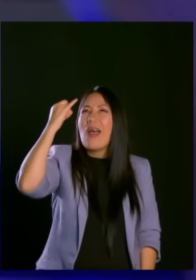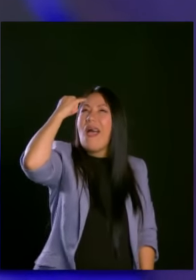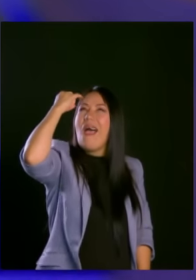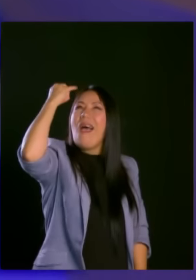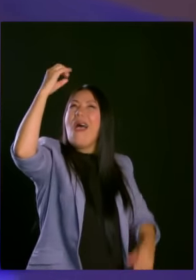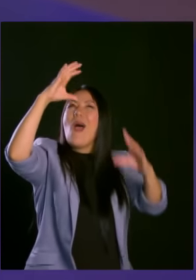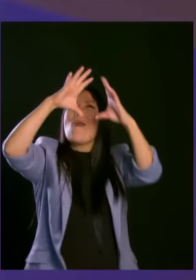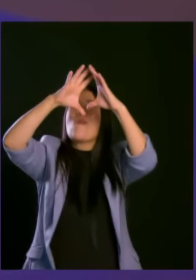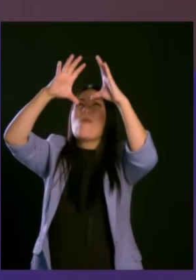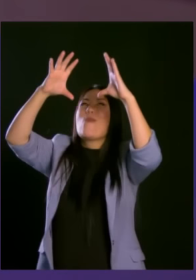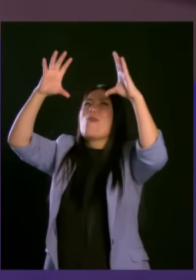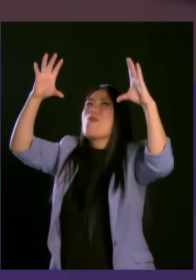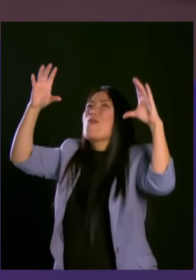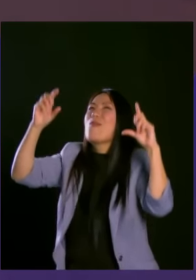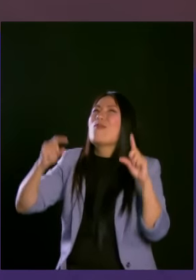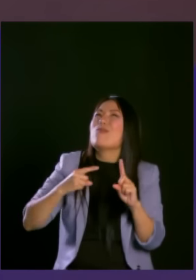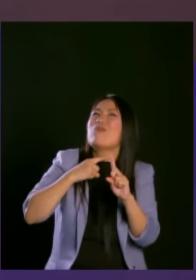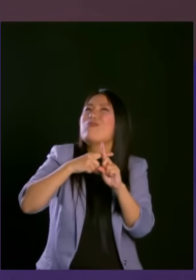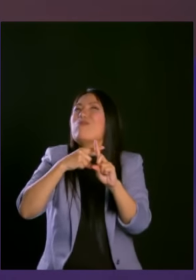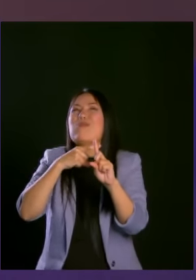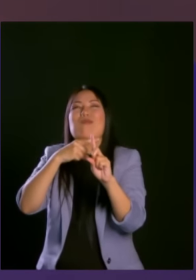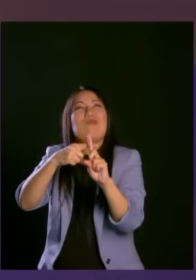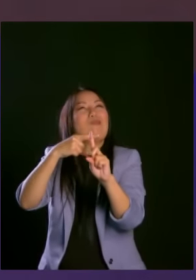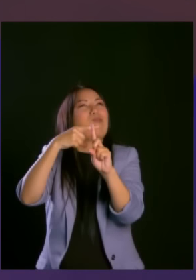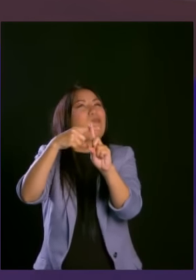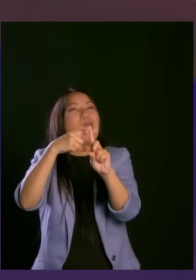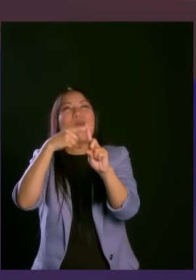Porque para eso no necesitas meditar.